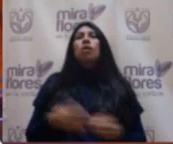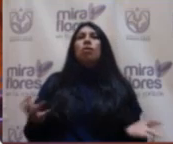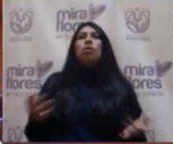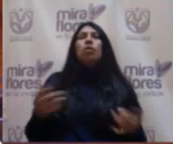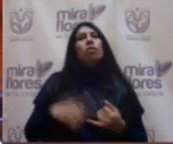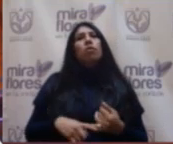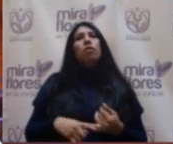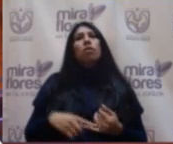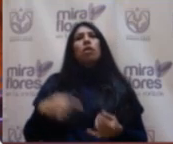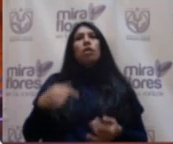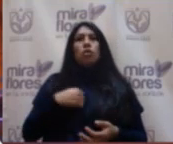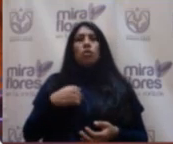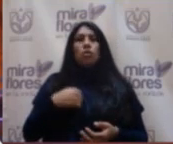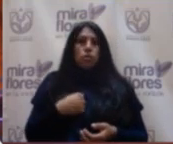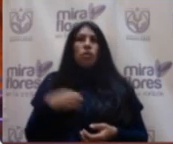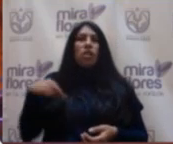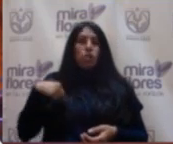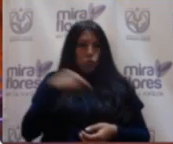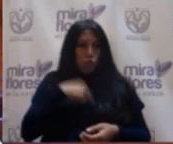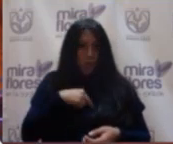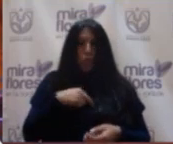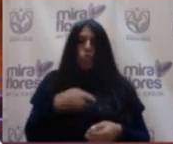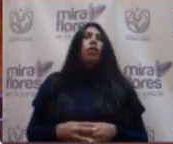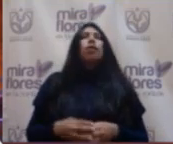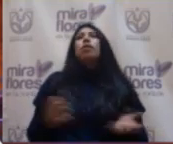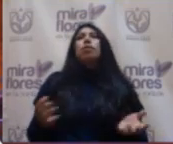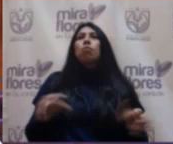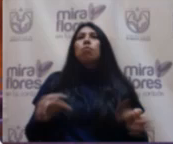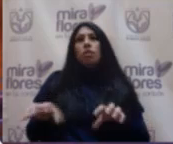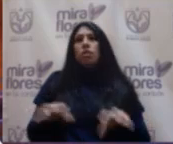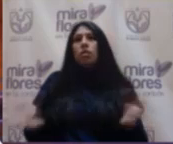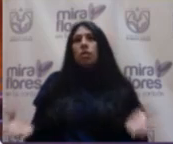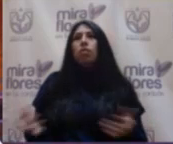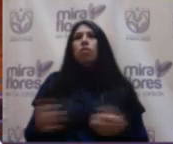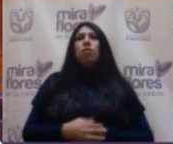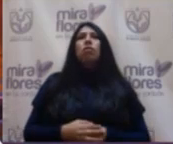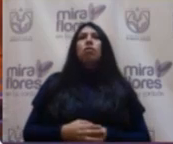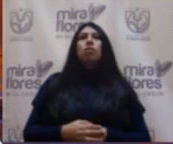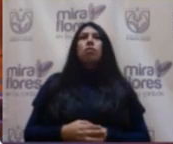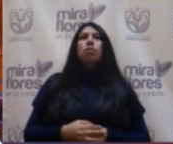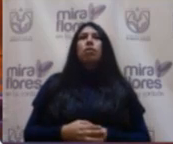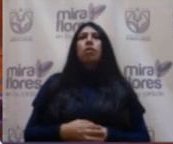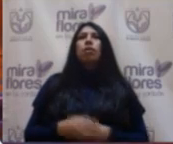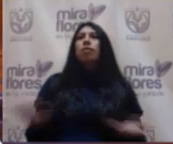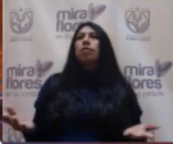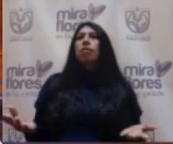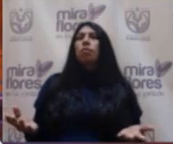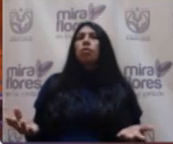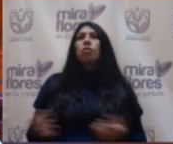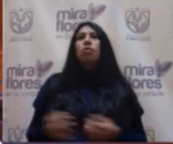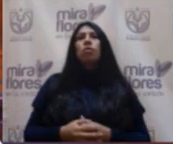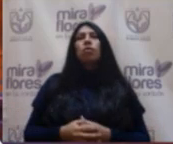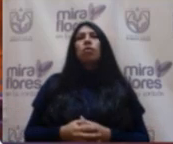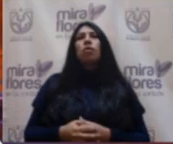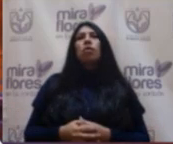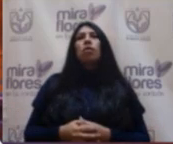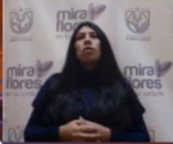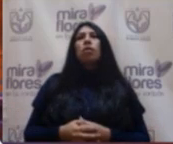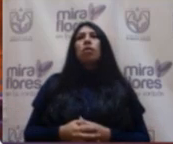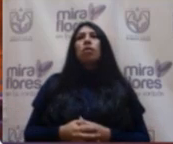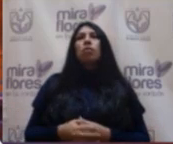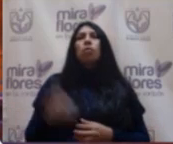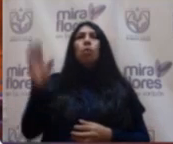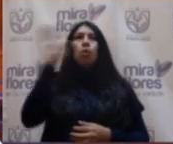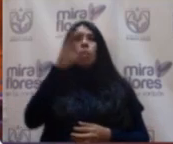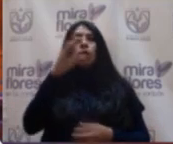que nosotros estamos haciendo, y creo que ustedes son conscientes de ello, es estamos buscando, por ejemplo, que los colegios nacionales